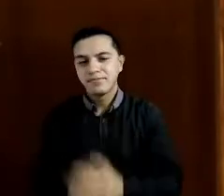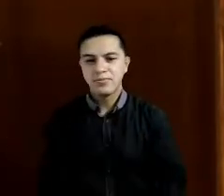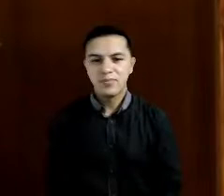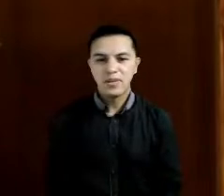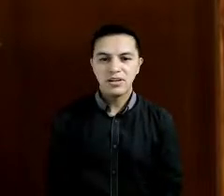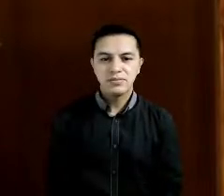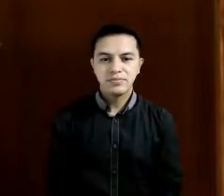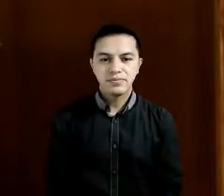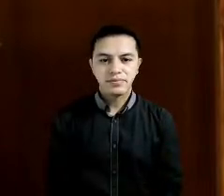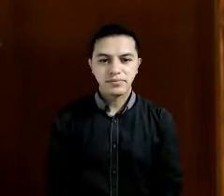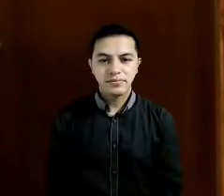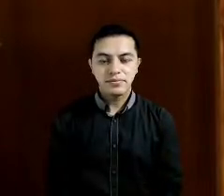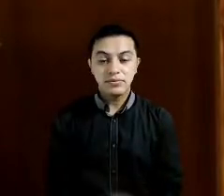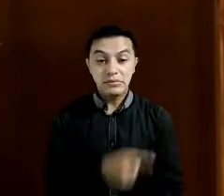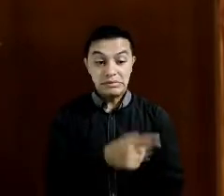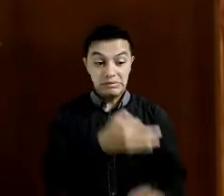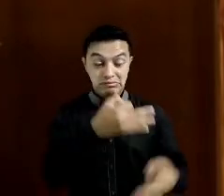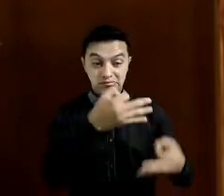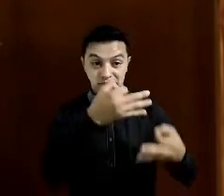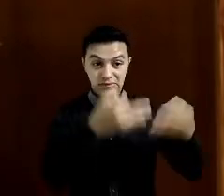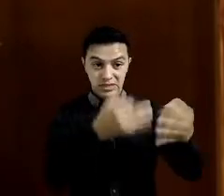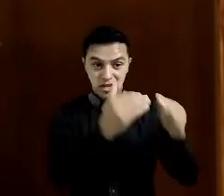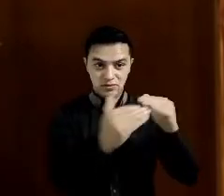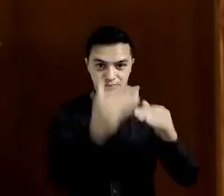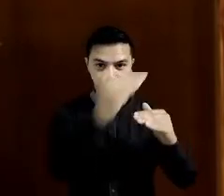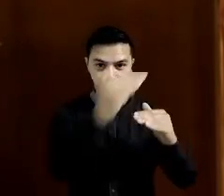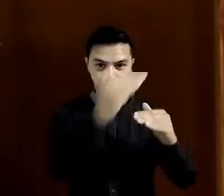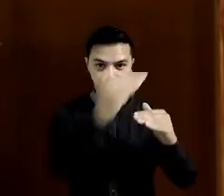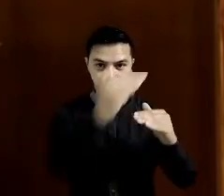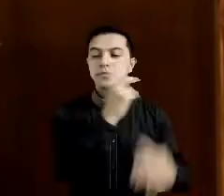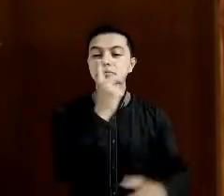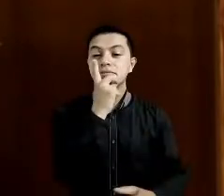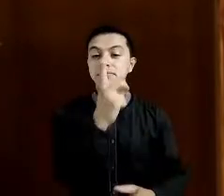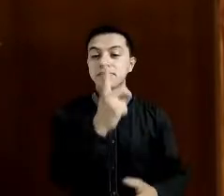Corte de Justicia de la Nación determinó que son